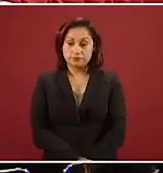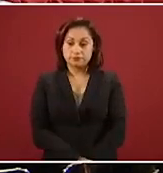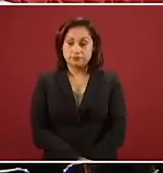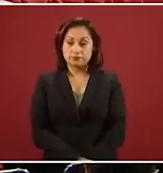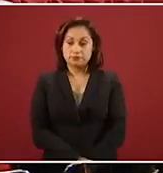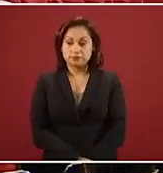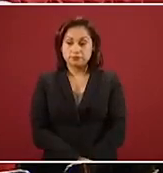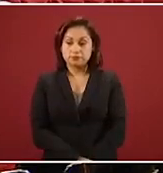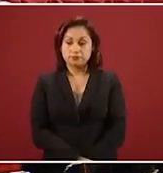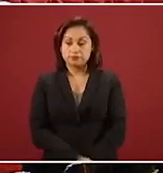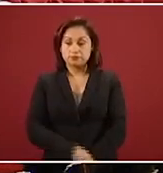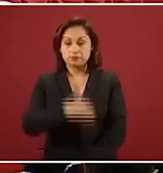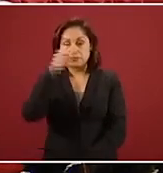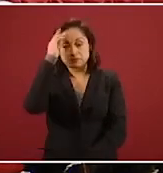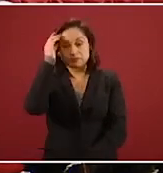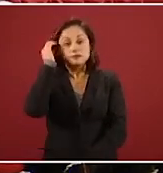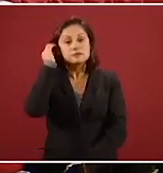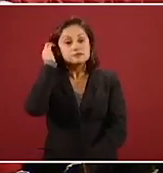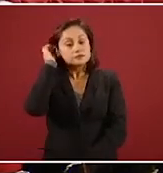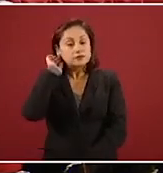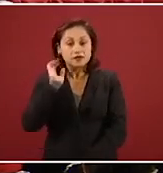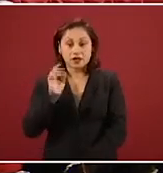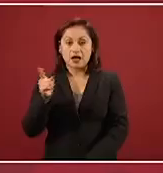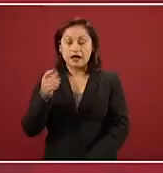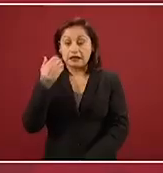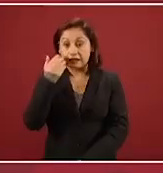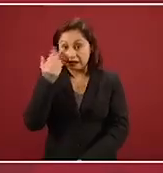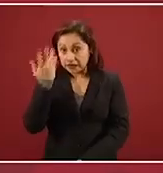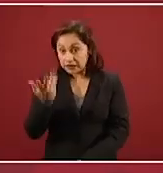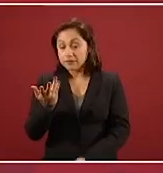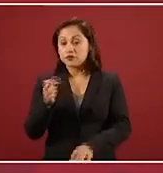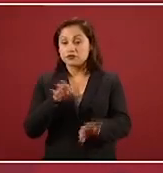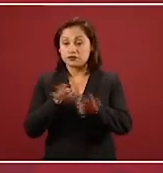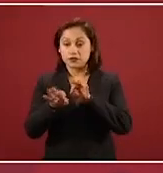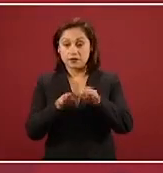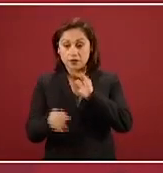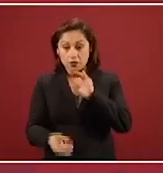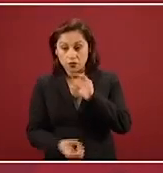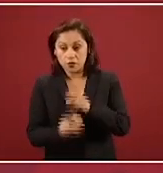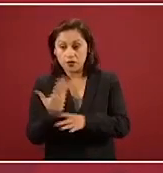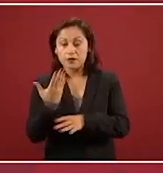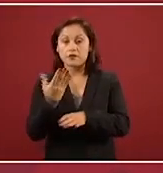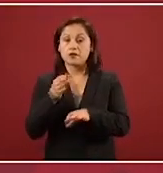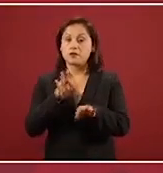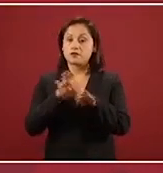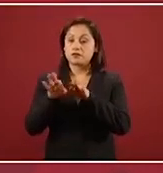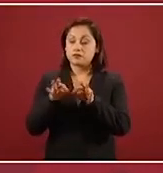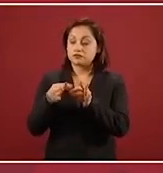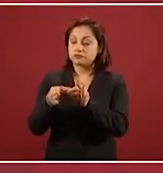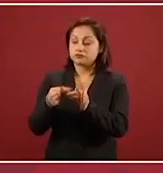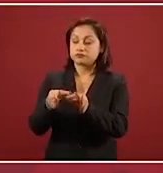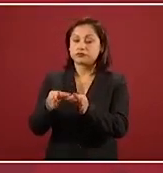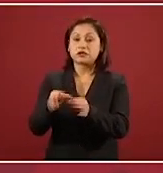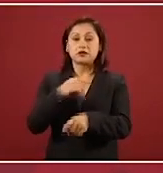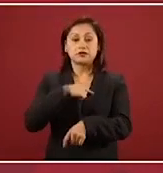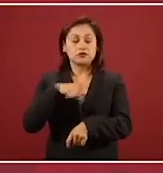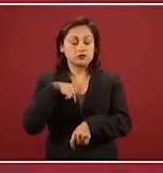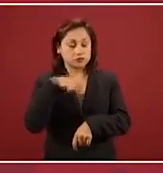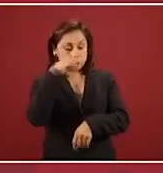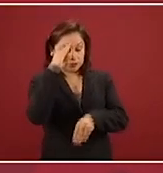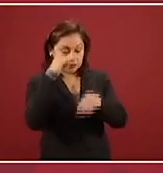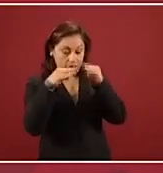establezcan nuevos puestos de trabajo, que haya nuevos empleos, se caen,